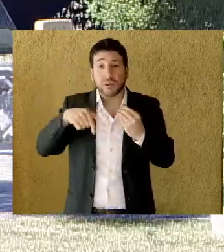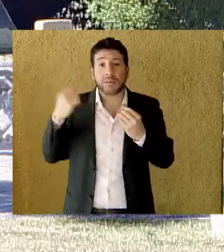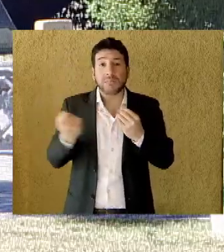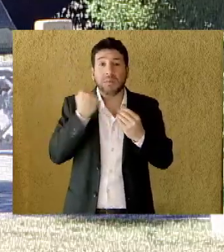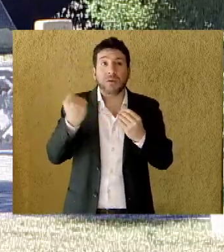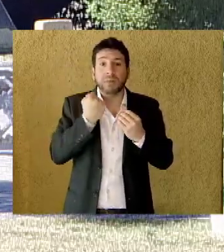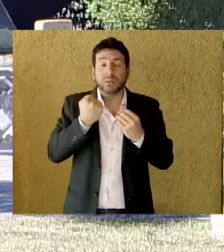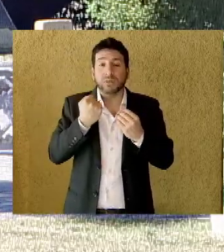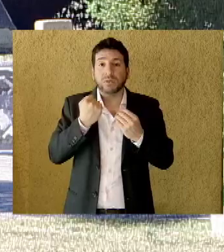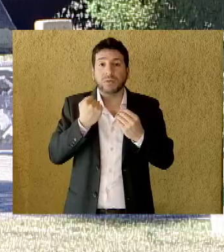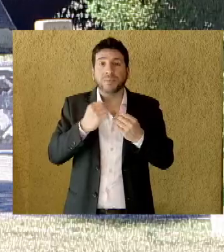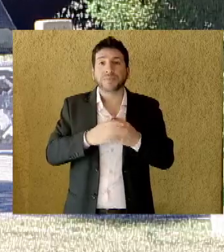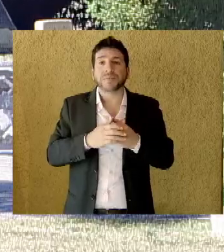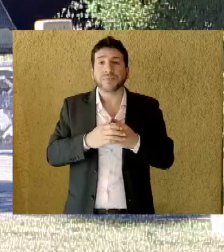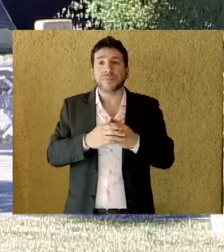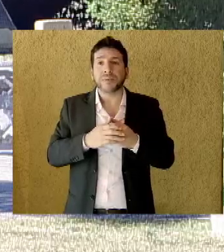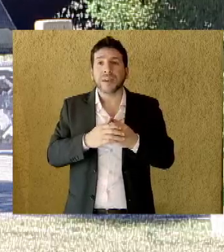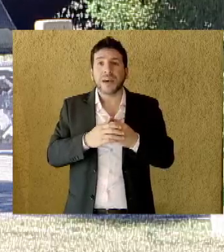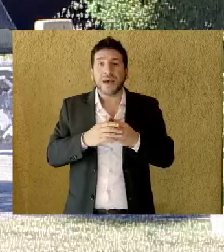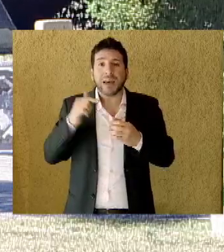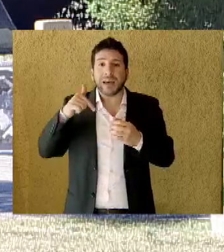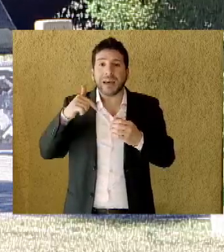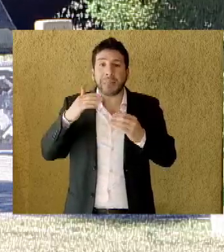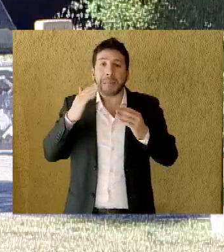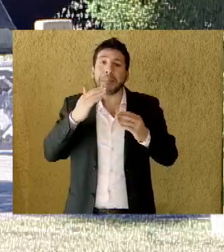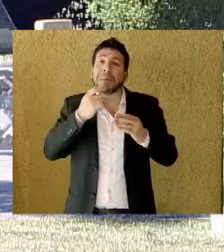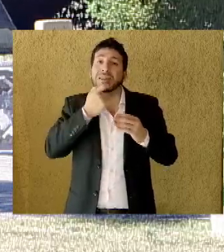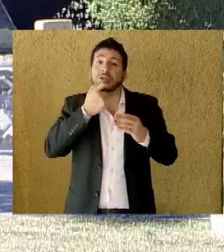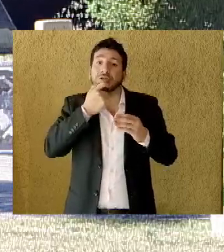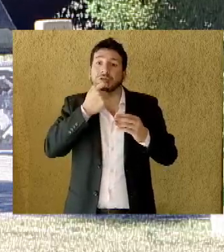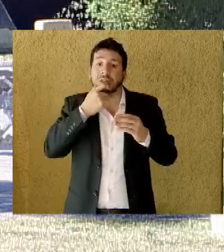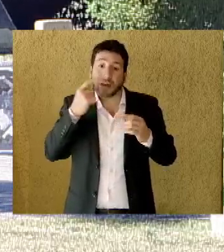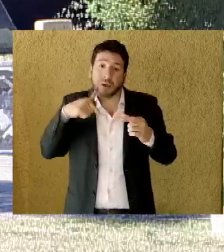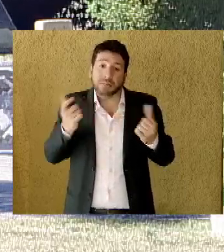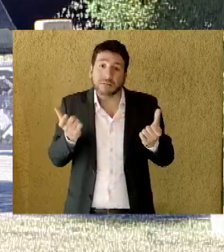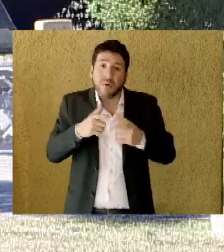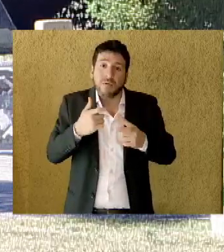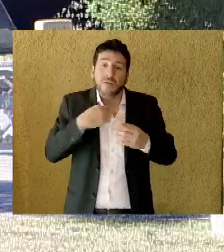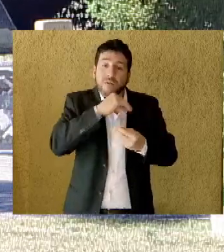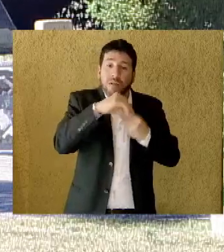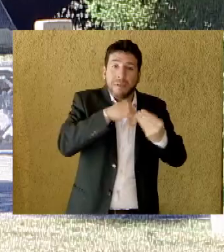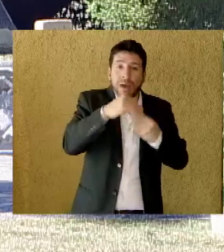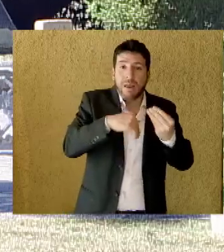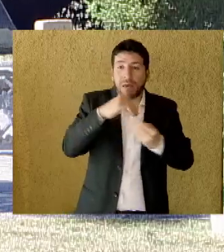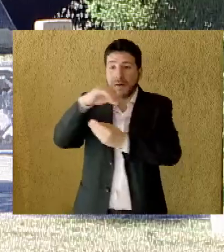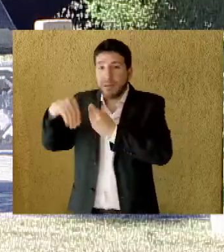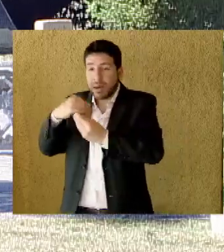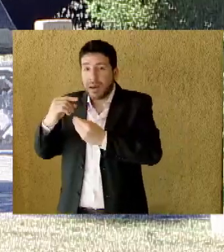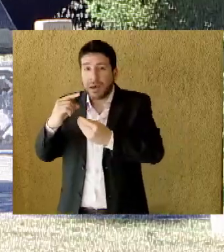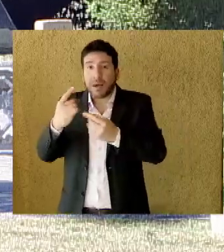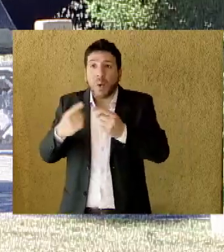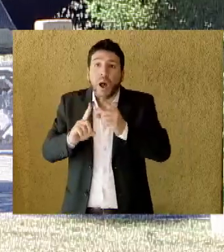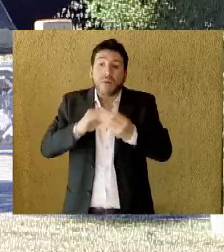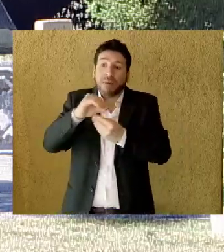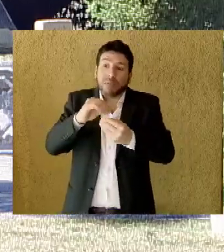que tal vez nos encuentra, a pesar de que en Mendoza tal vez hoy podamos reunirnos con nuestras familias? No todas las familias se van a poder reunir. Hay familias